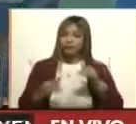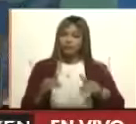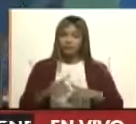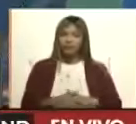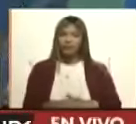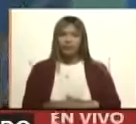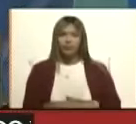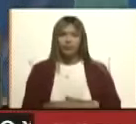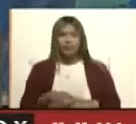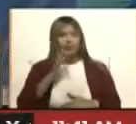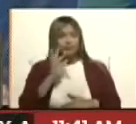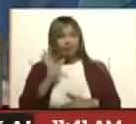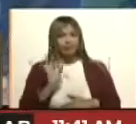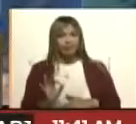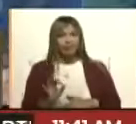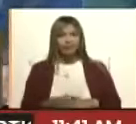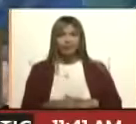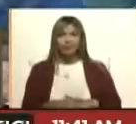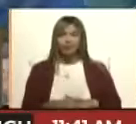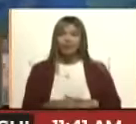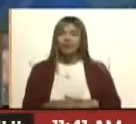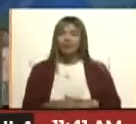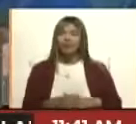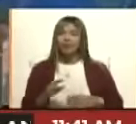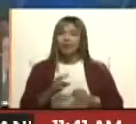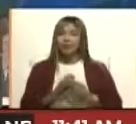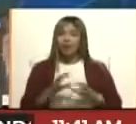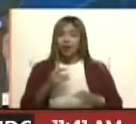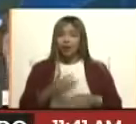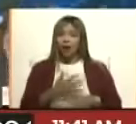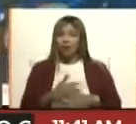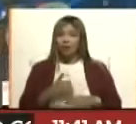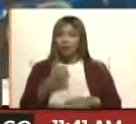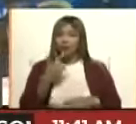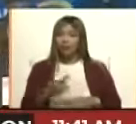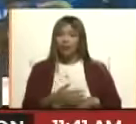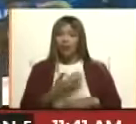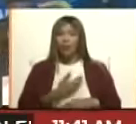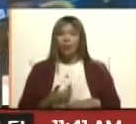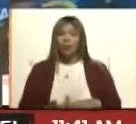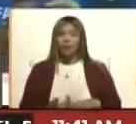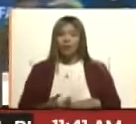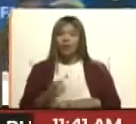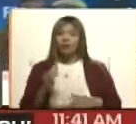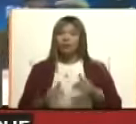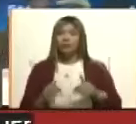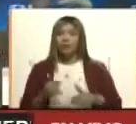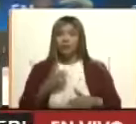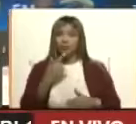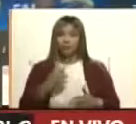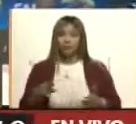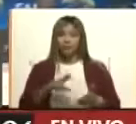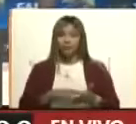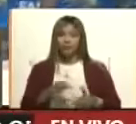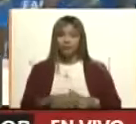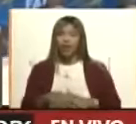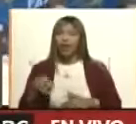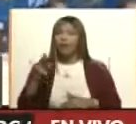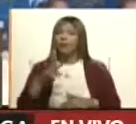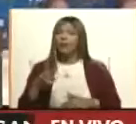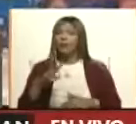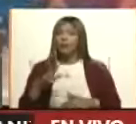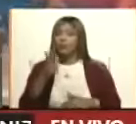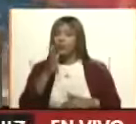Pues créanme que inclusive, ya lo dijo el presidente del CNE, lo repito, el venezolano